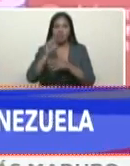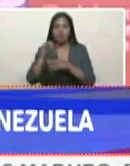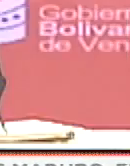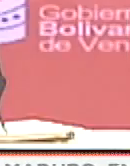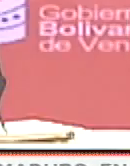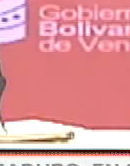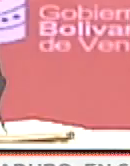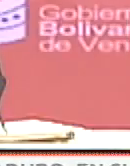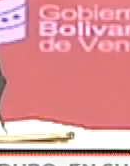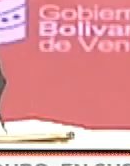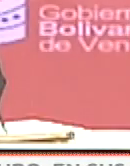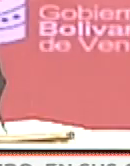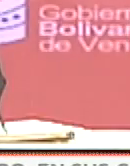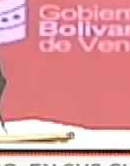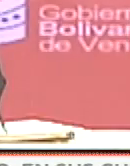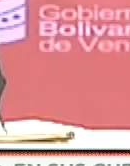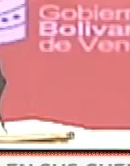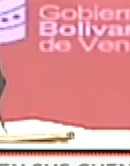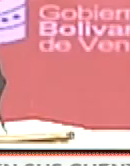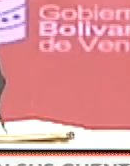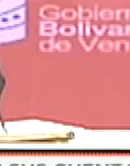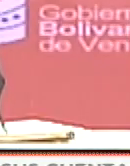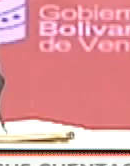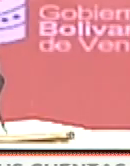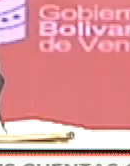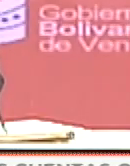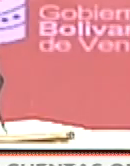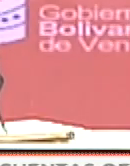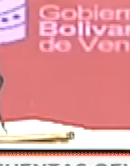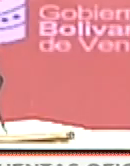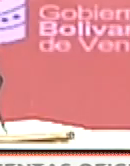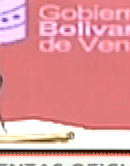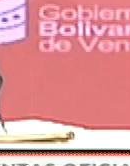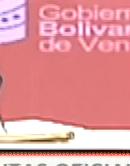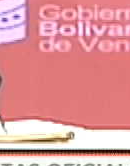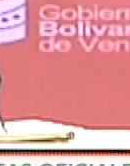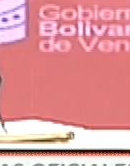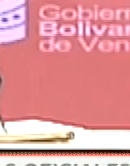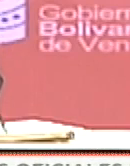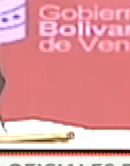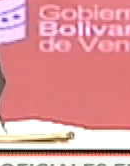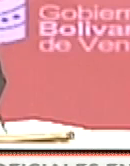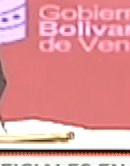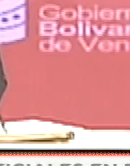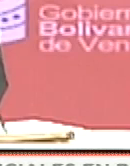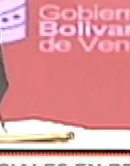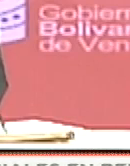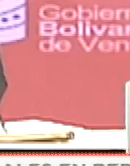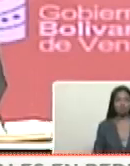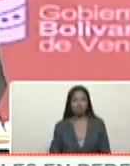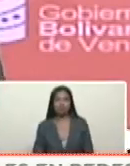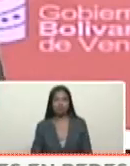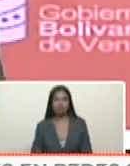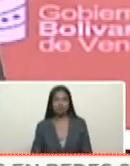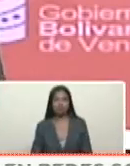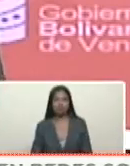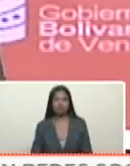guarimba fundé la gran misión Chamba Juvenil. 20 de junio.